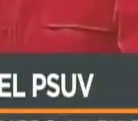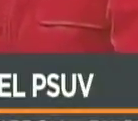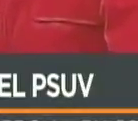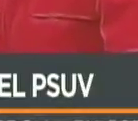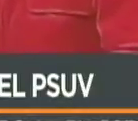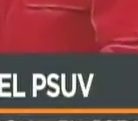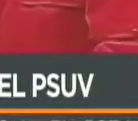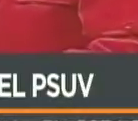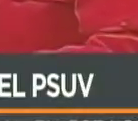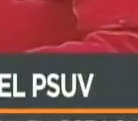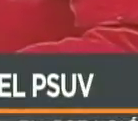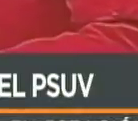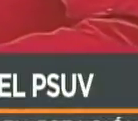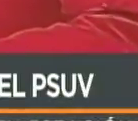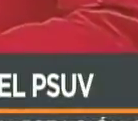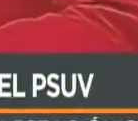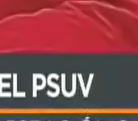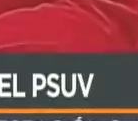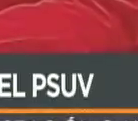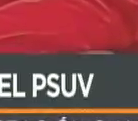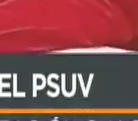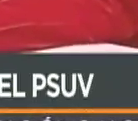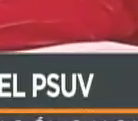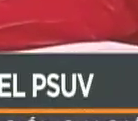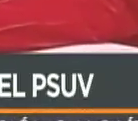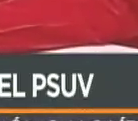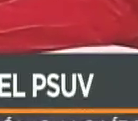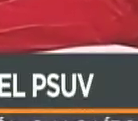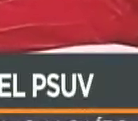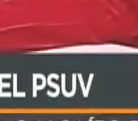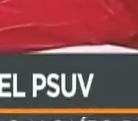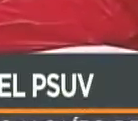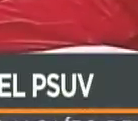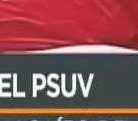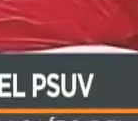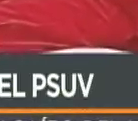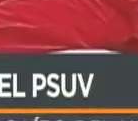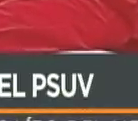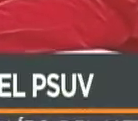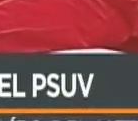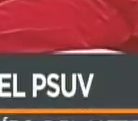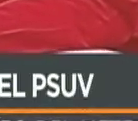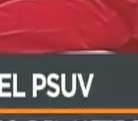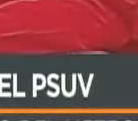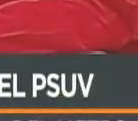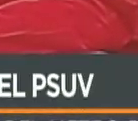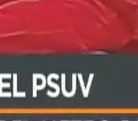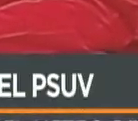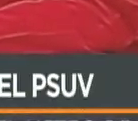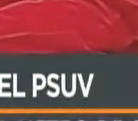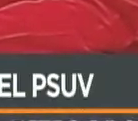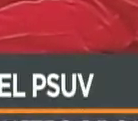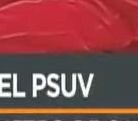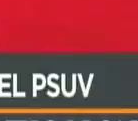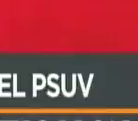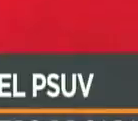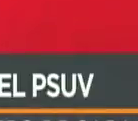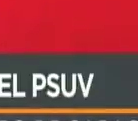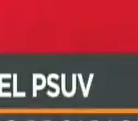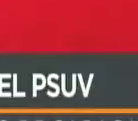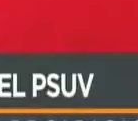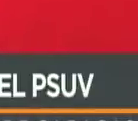retos que ameritan los días por venir, cuando el Consejo Nacional Electoral ha fijado para este 20 de mayo las